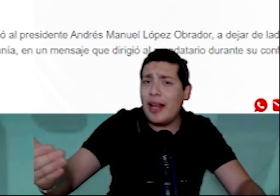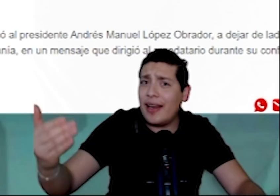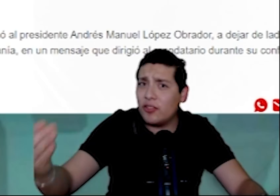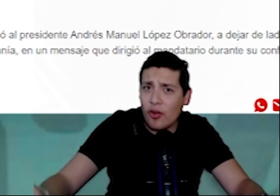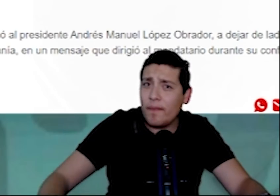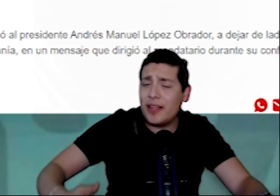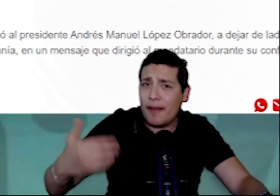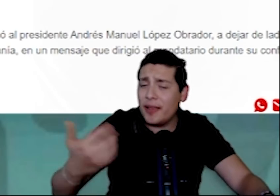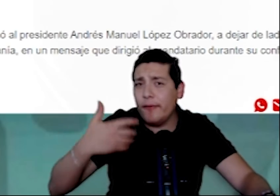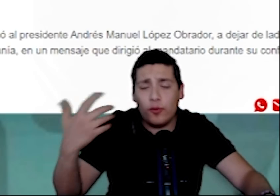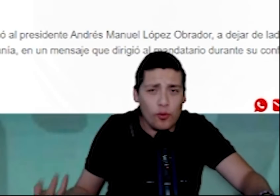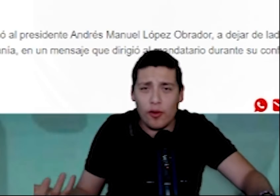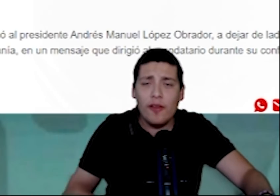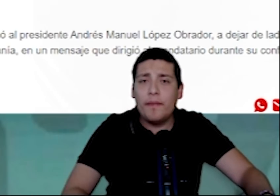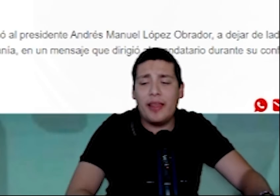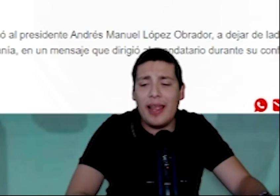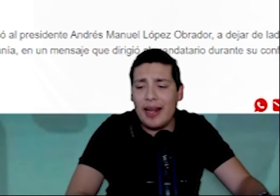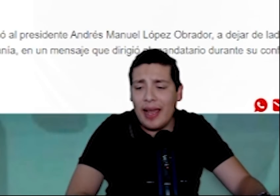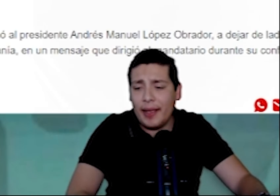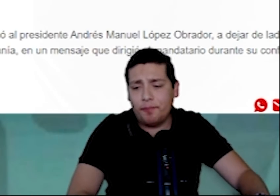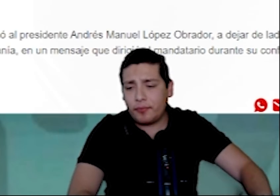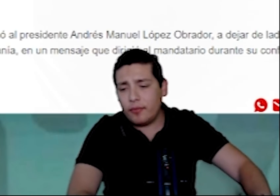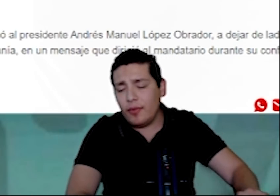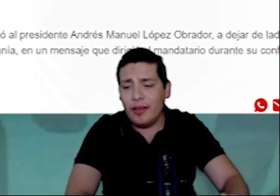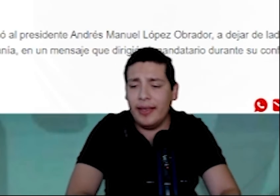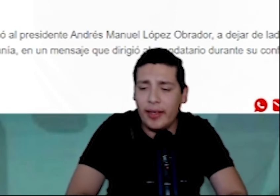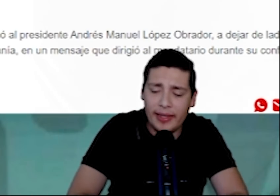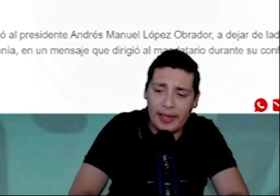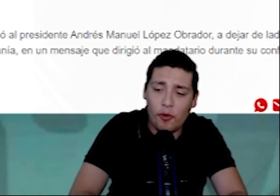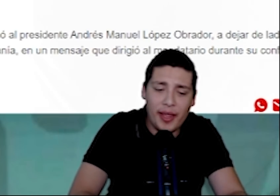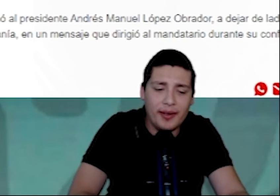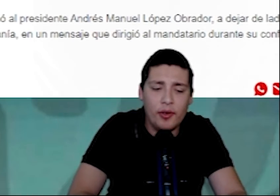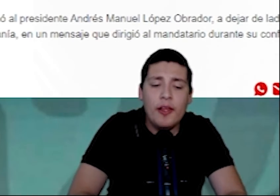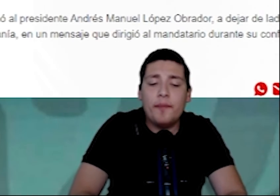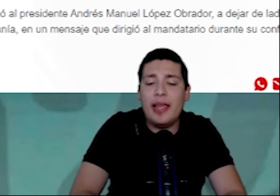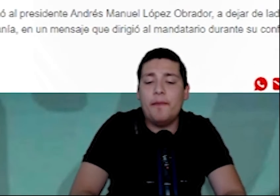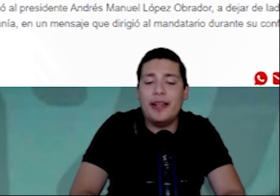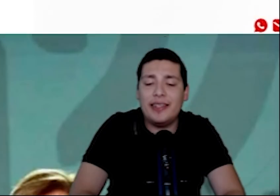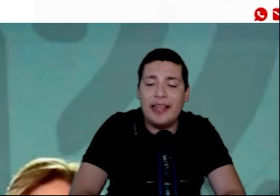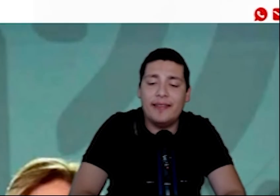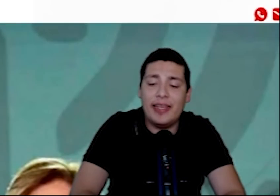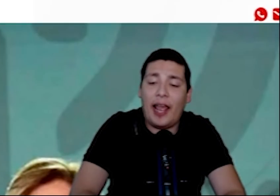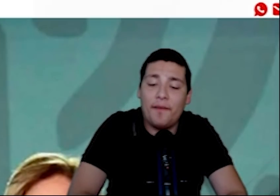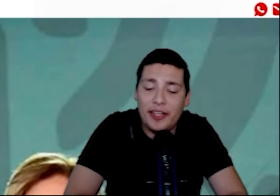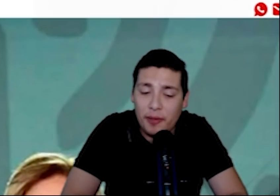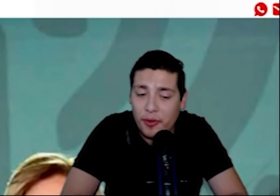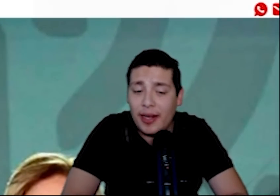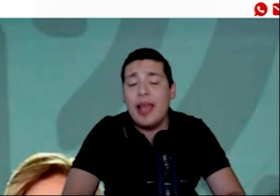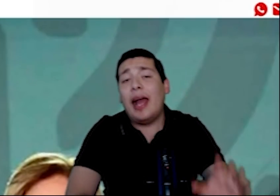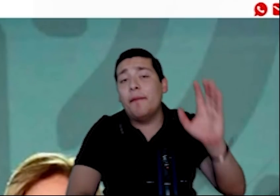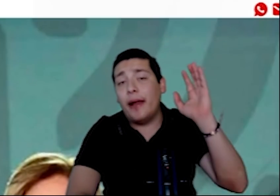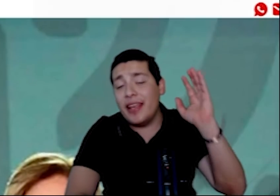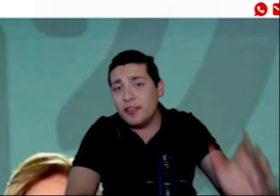futuro de la nación y también el futuro del gobierno del presidente Andrés